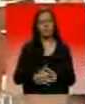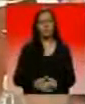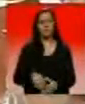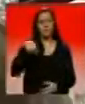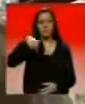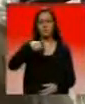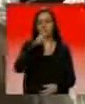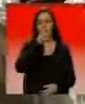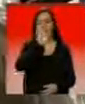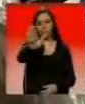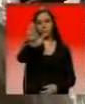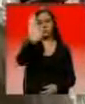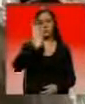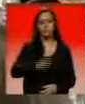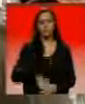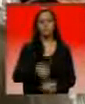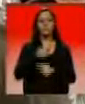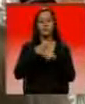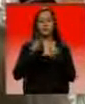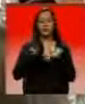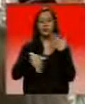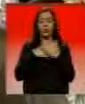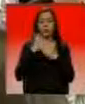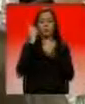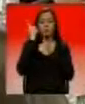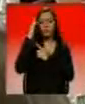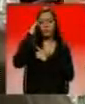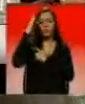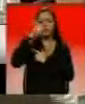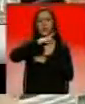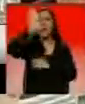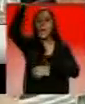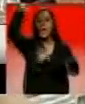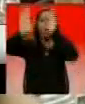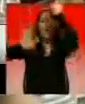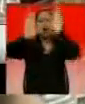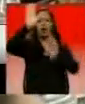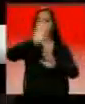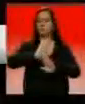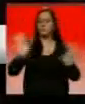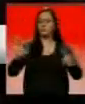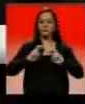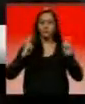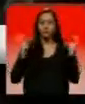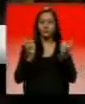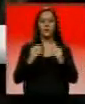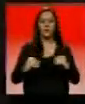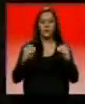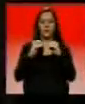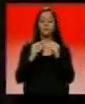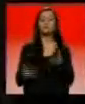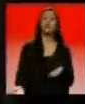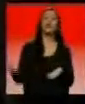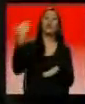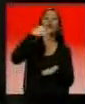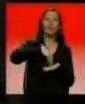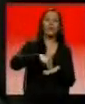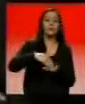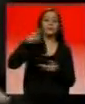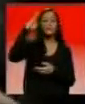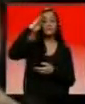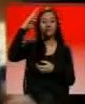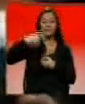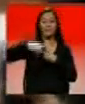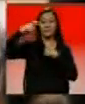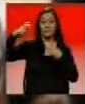se calla. Te pido por favor a la fuerza pública, nadie del público tiene derecho a tomar el uso de la palabra. Otro incidente se produjo con el general retirado